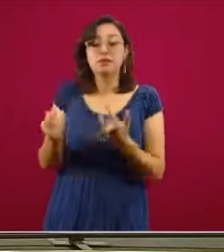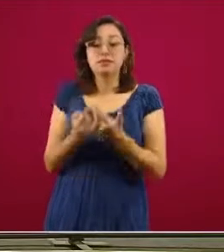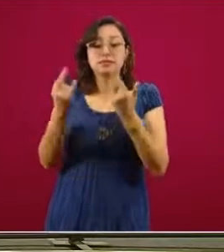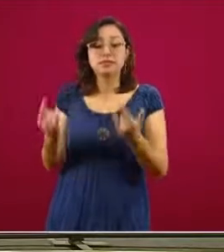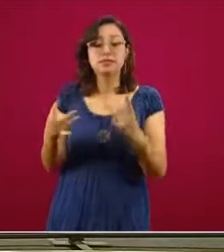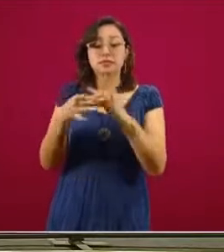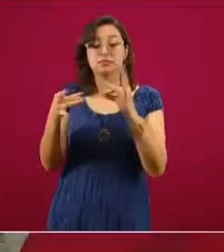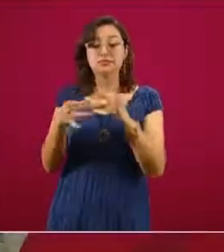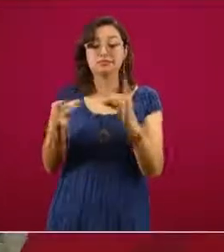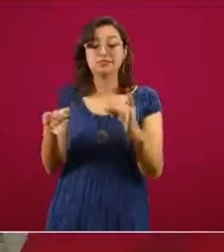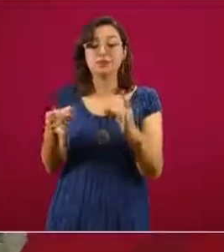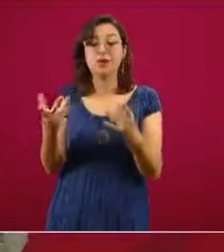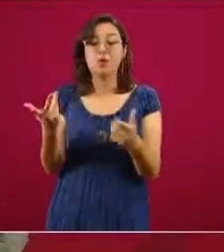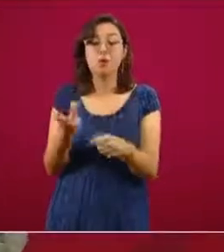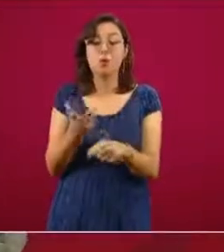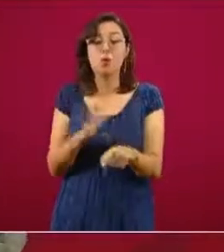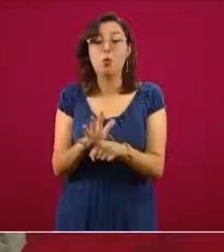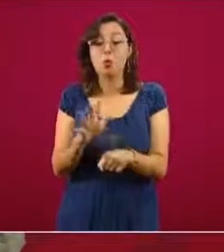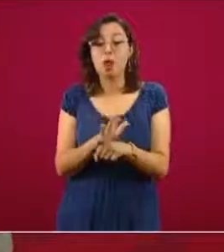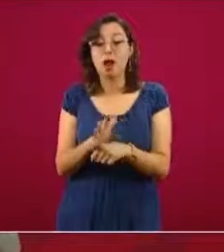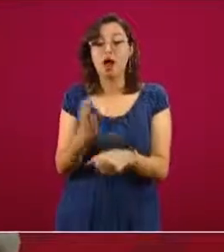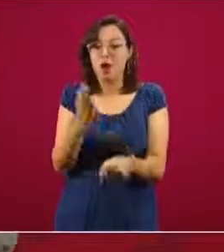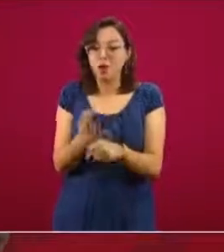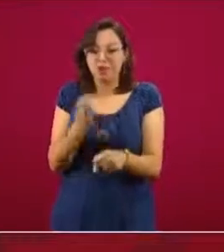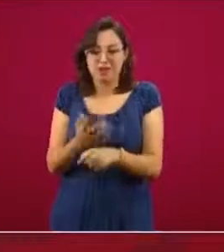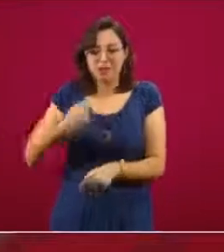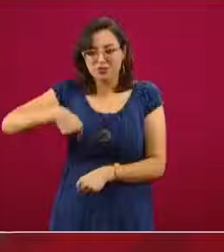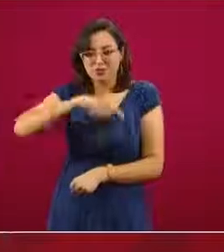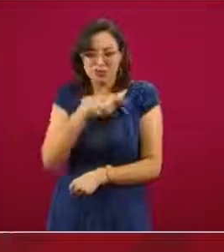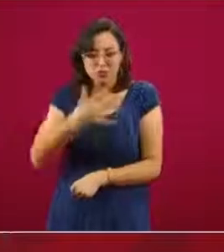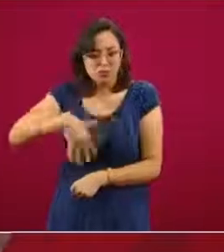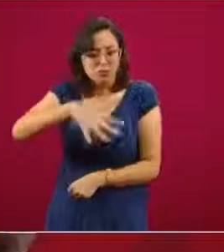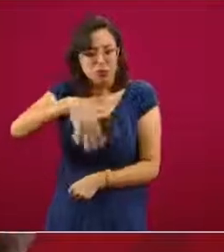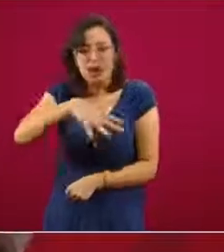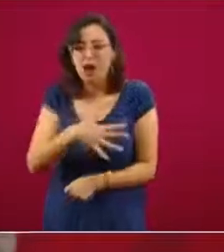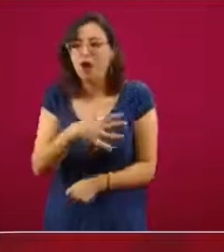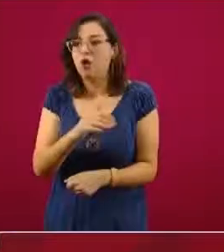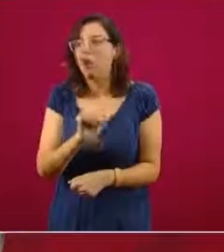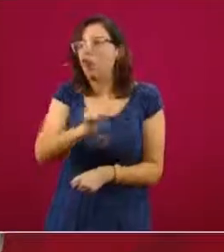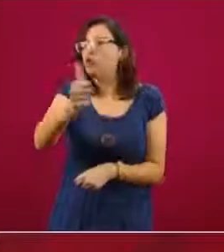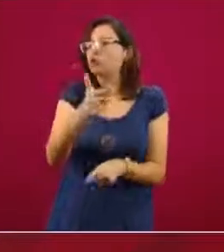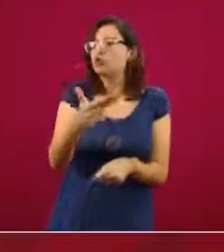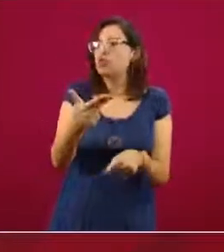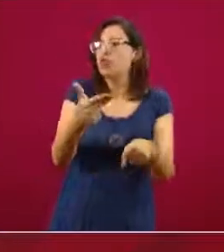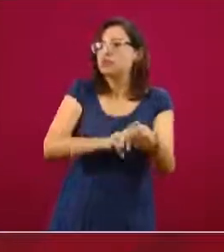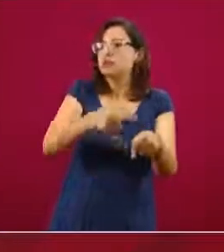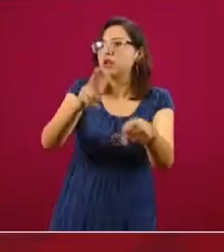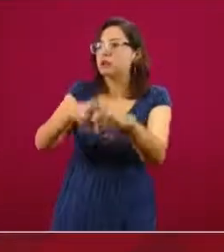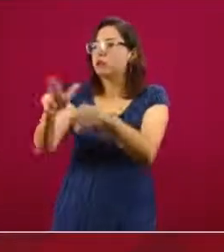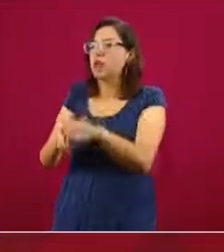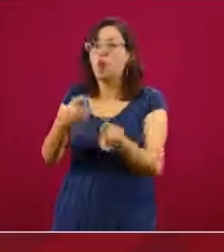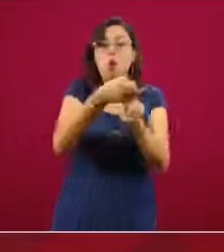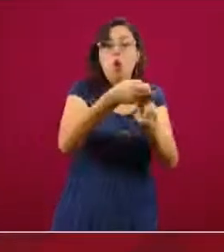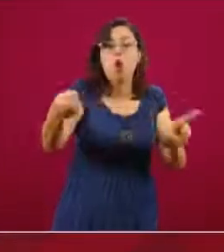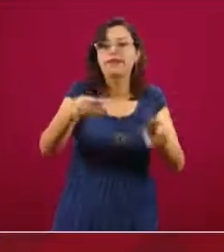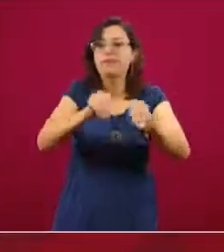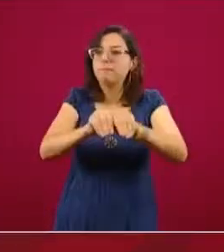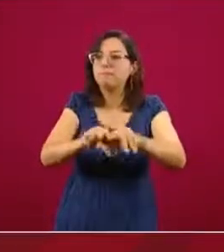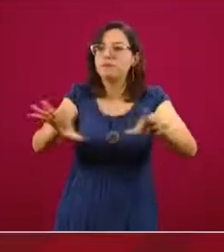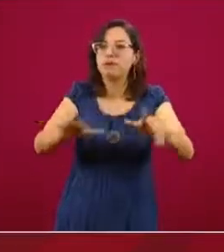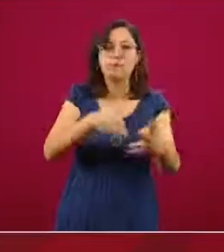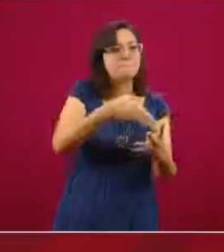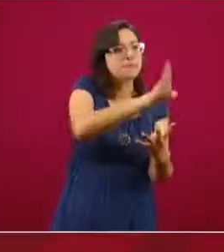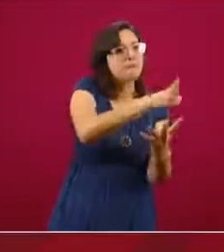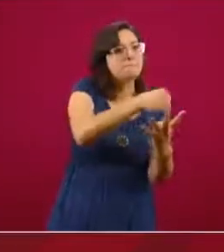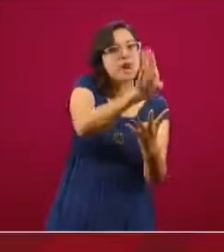precisamente este fenómeno que estamos resolviendo con la redistribución. Efectivamente, como lo dijimos esta mañana,